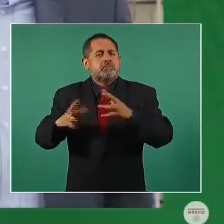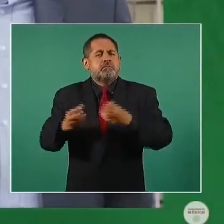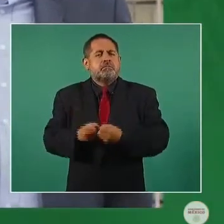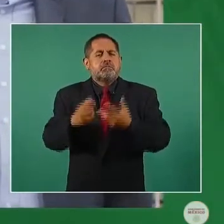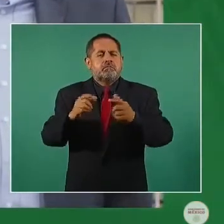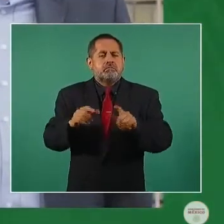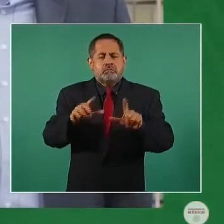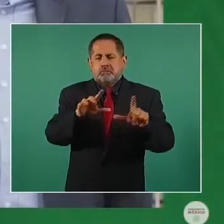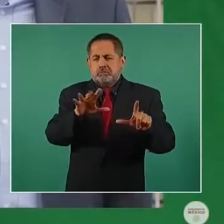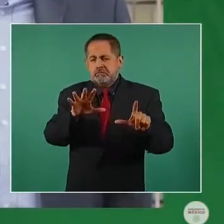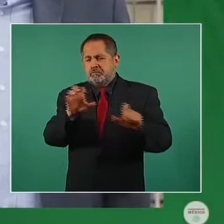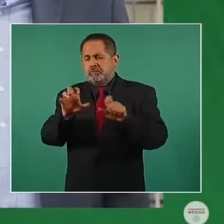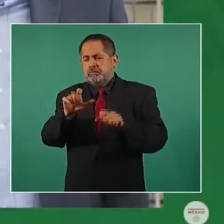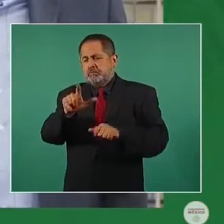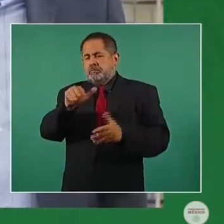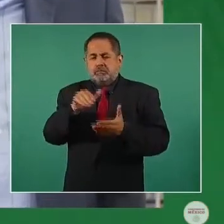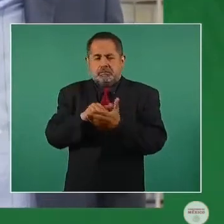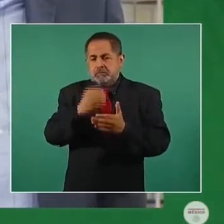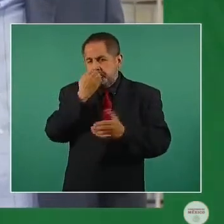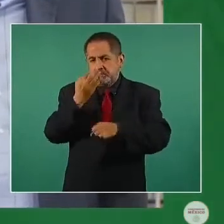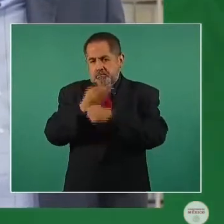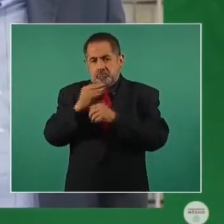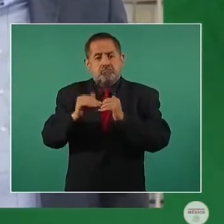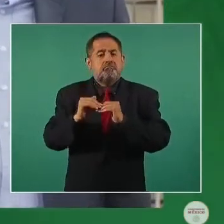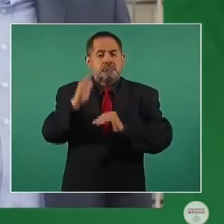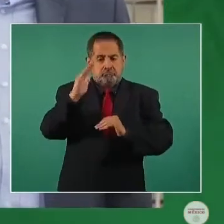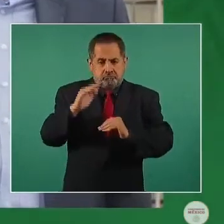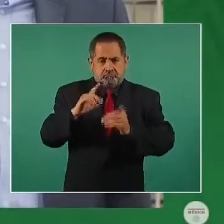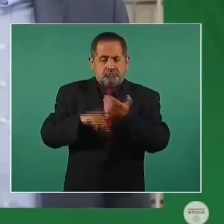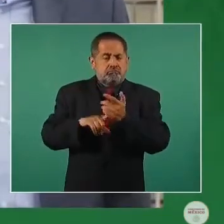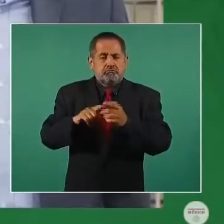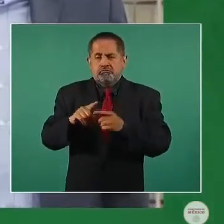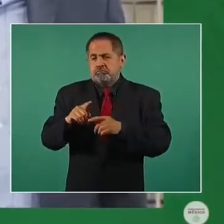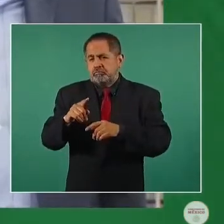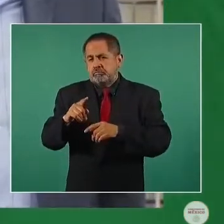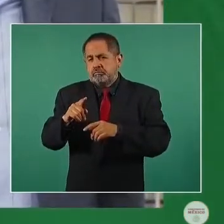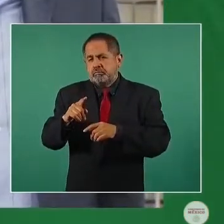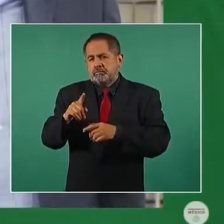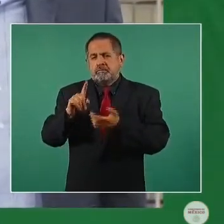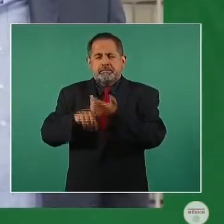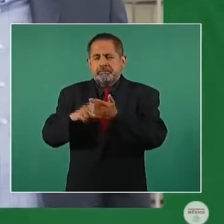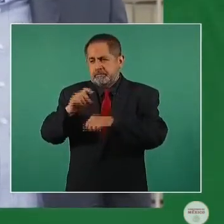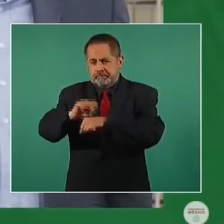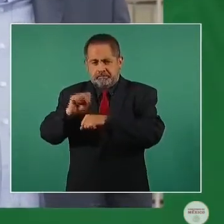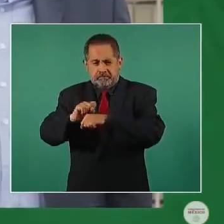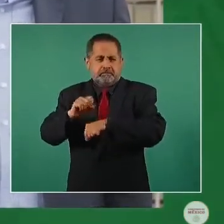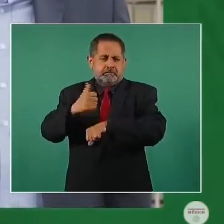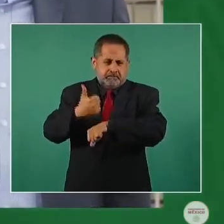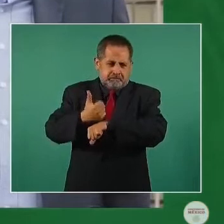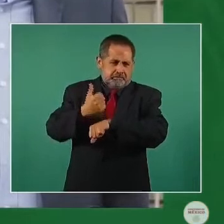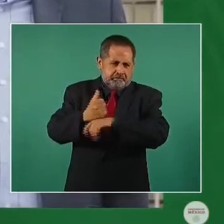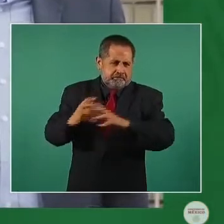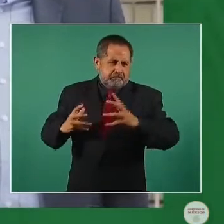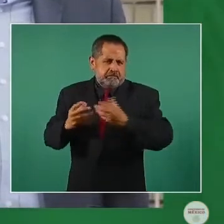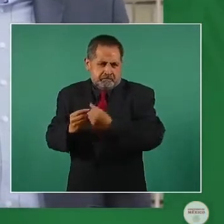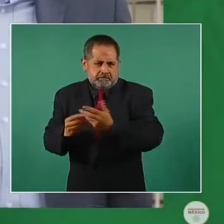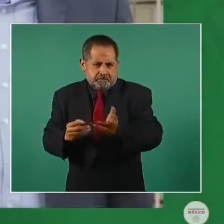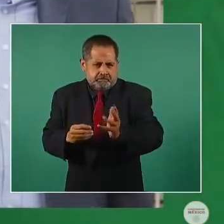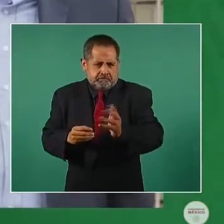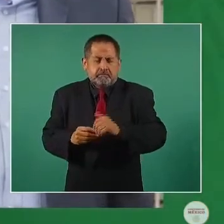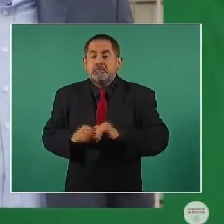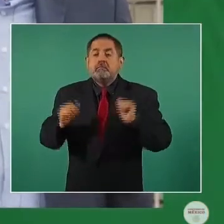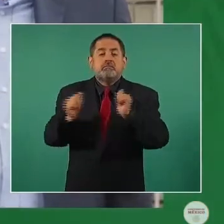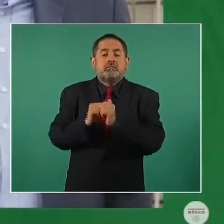los 716,000 estudiantes en preescolar, en primaria, en secundaria. Lo haremos con la colaboración